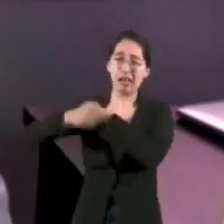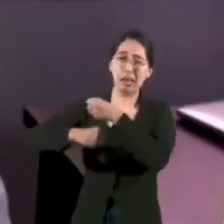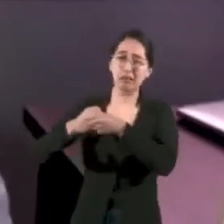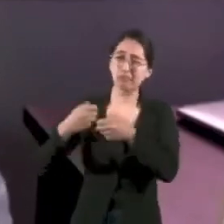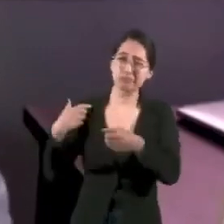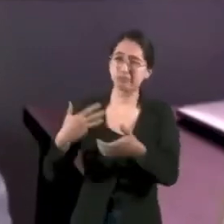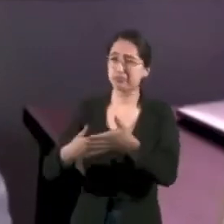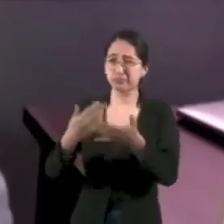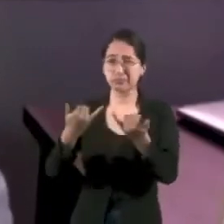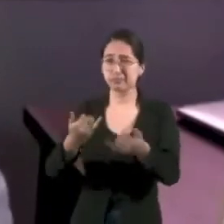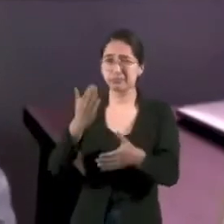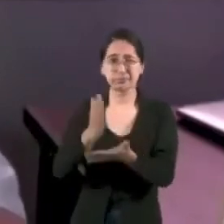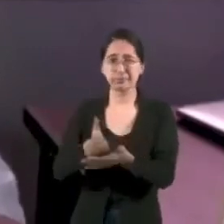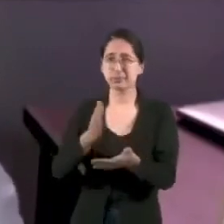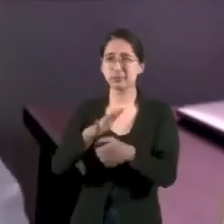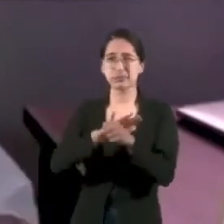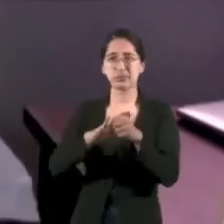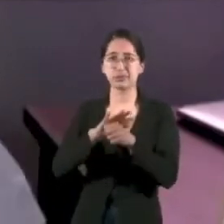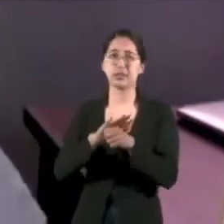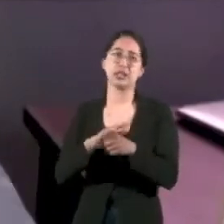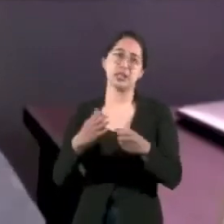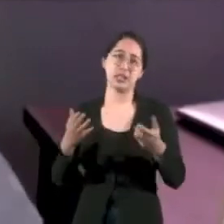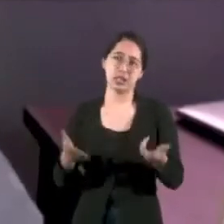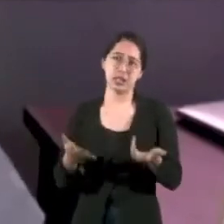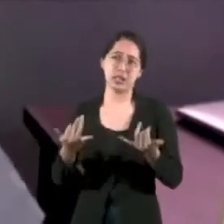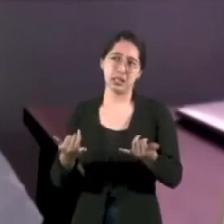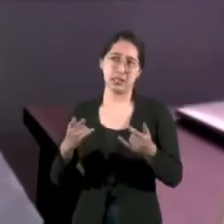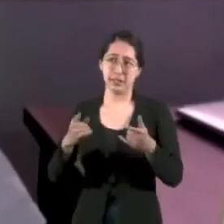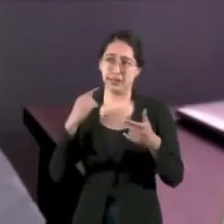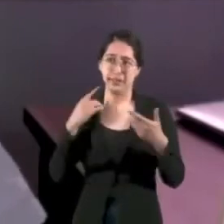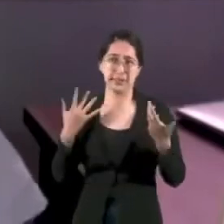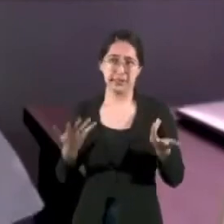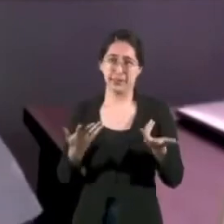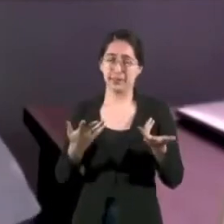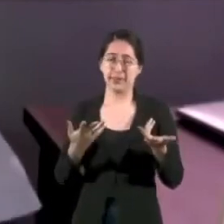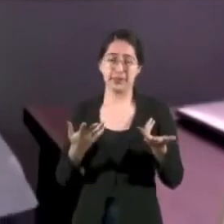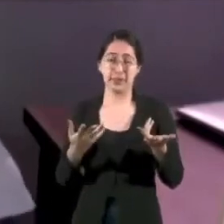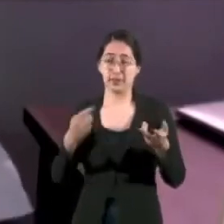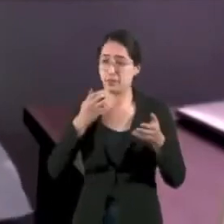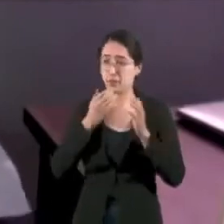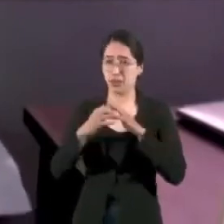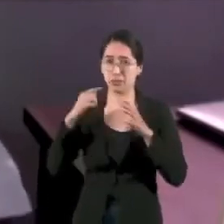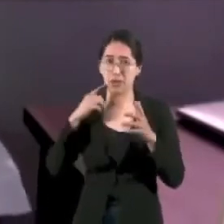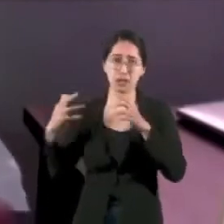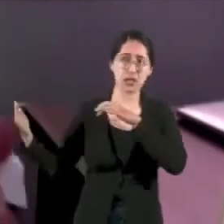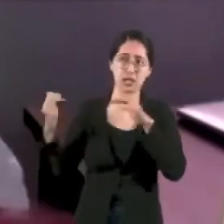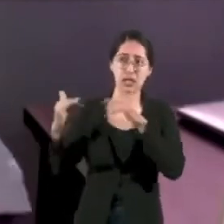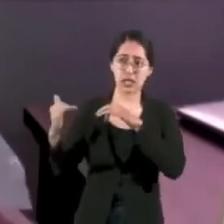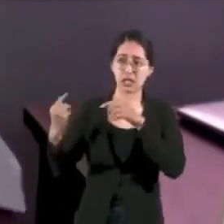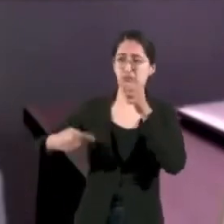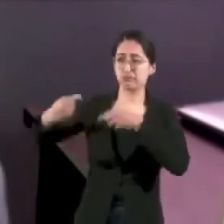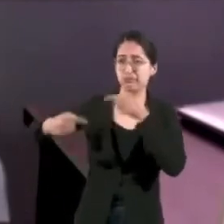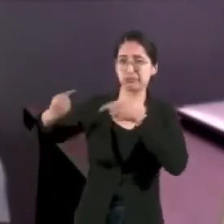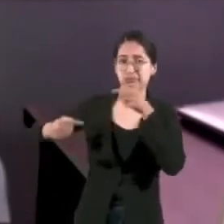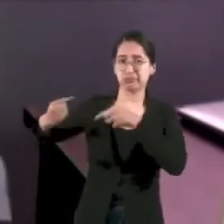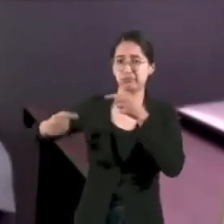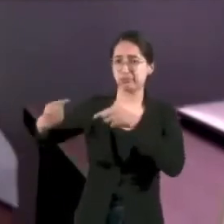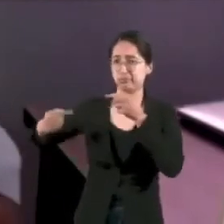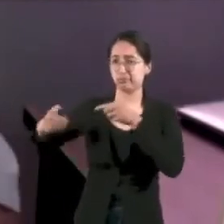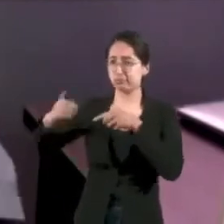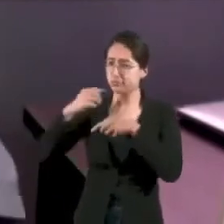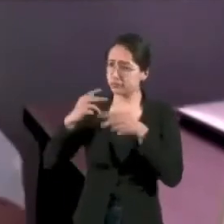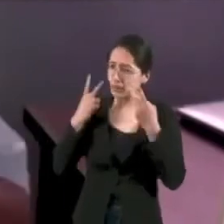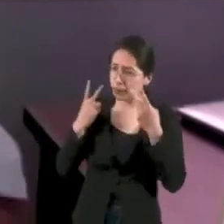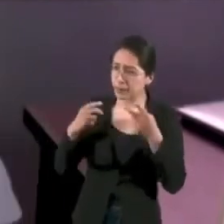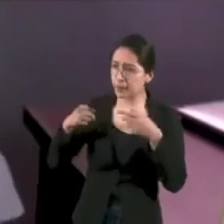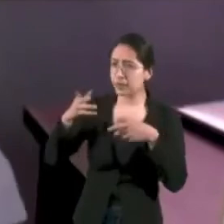estar con madres de soldados caídos en combate, y uno dice, pues igualita a la mamá de uno, igual